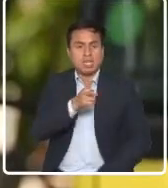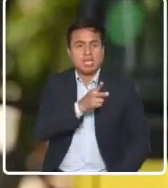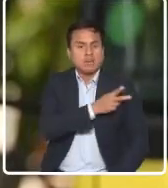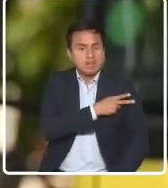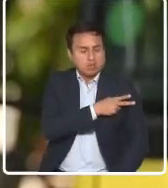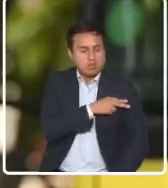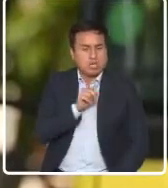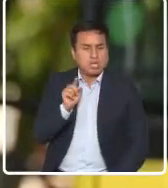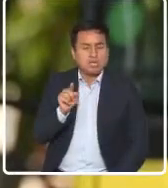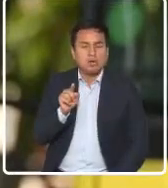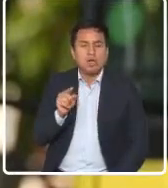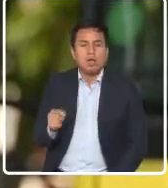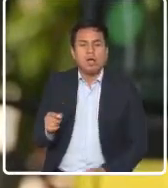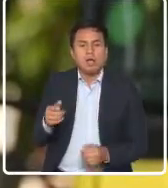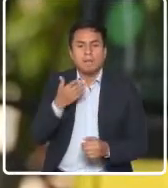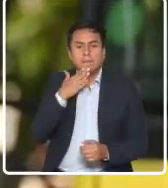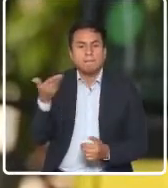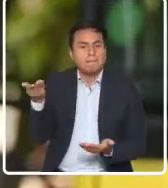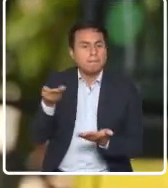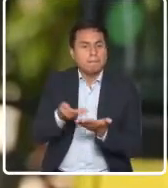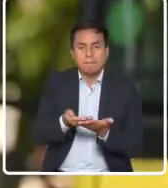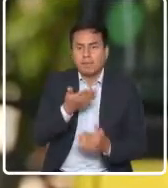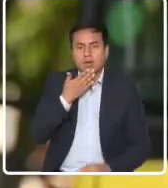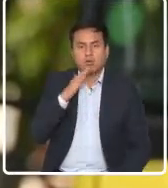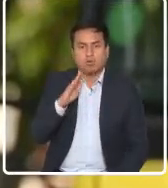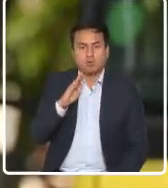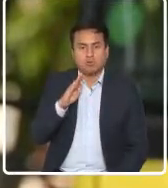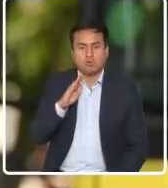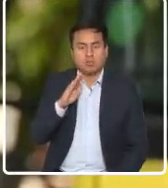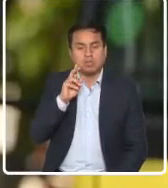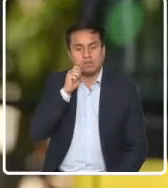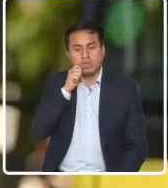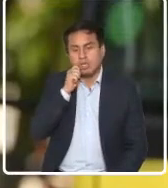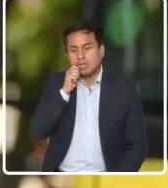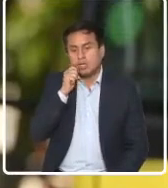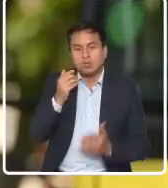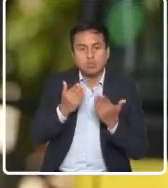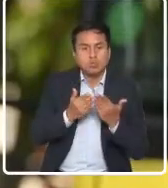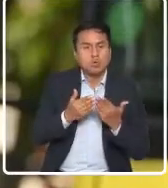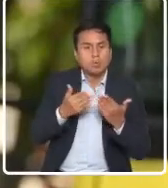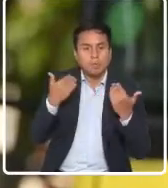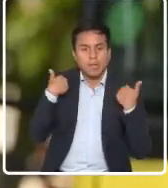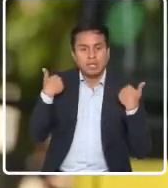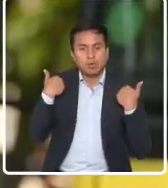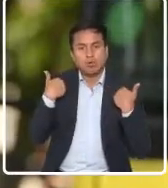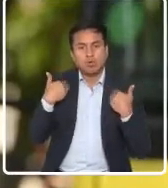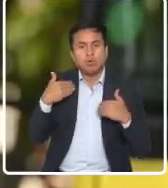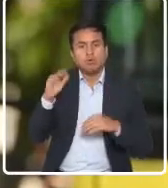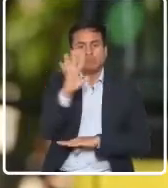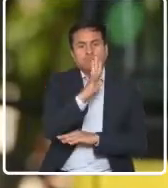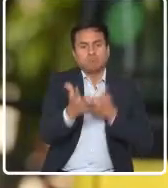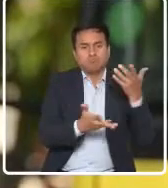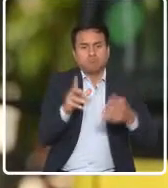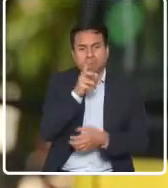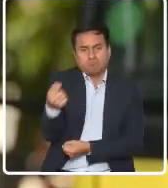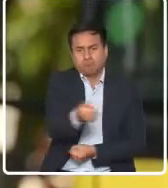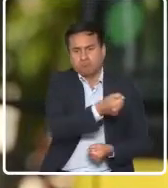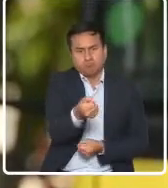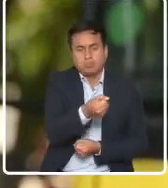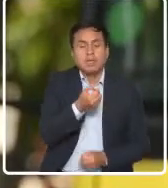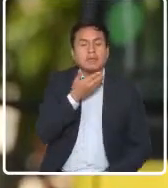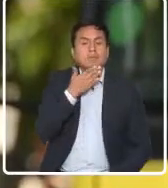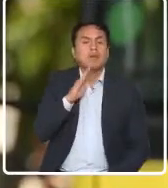jefatura, han puesto lo mejor de ellas, tanto sea en estudio, práctico o combate a incendios forestales, para